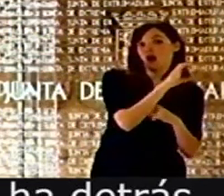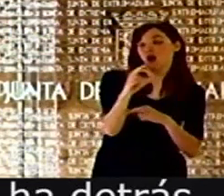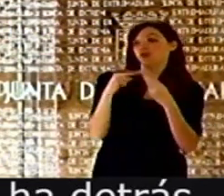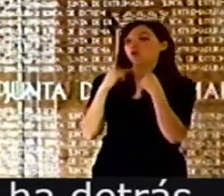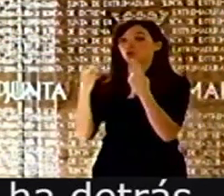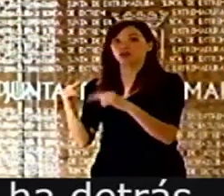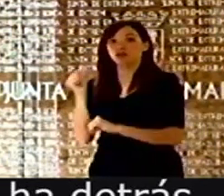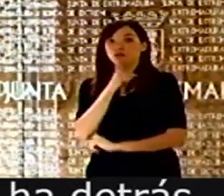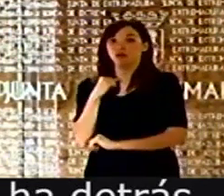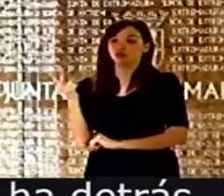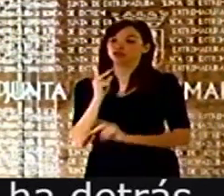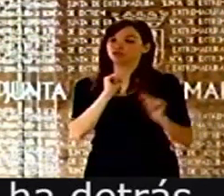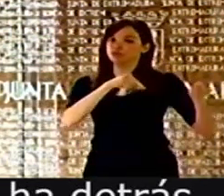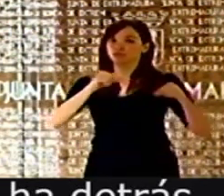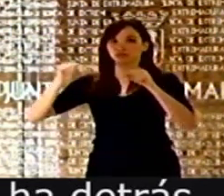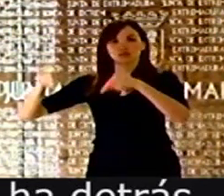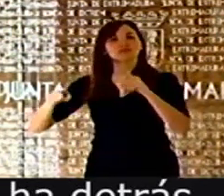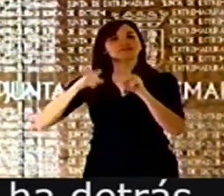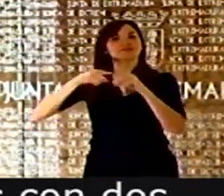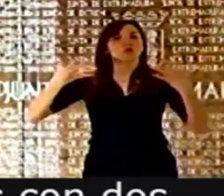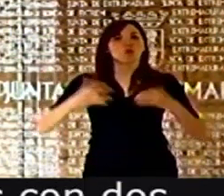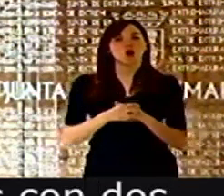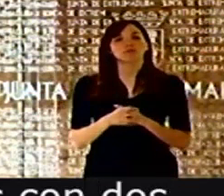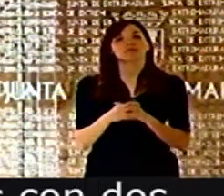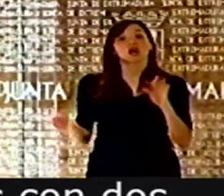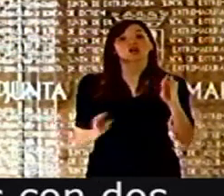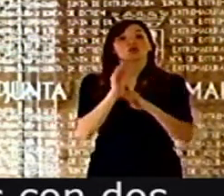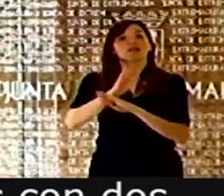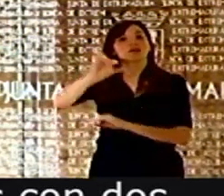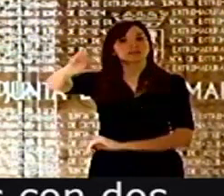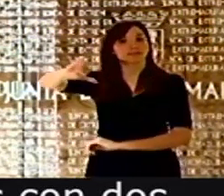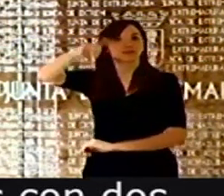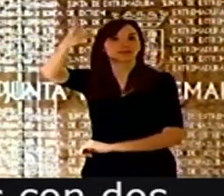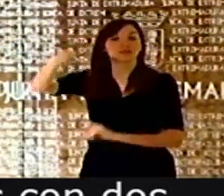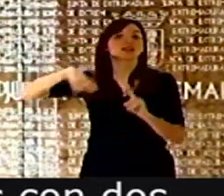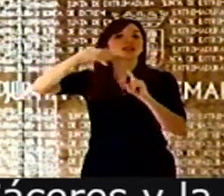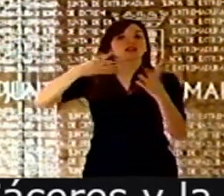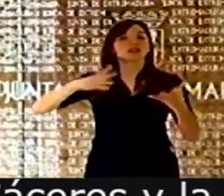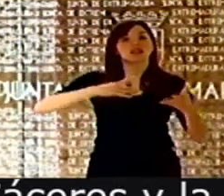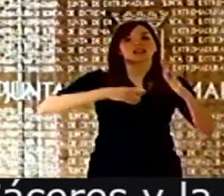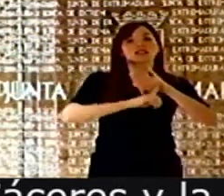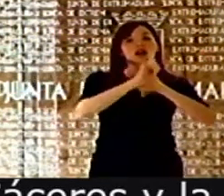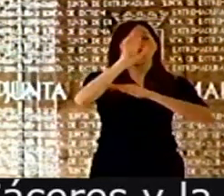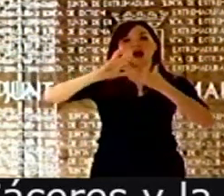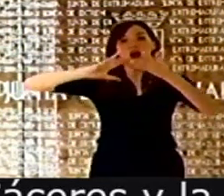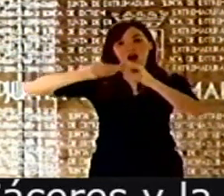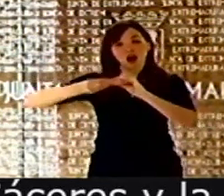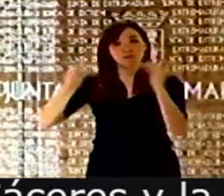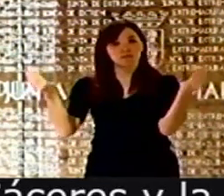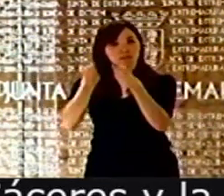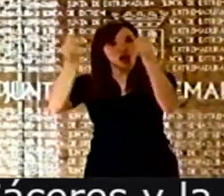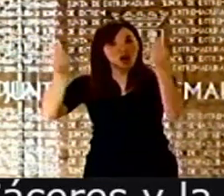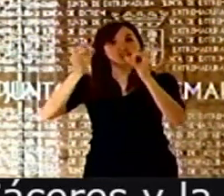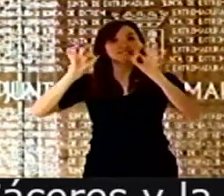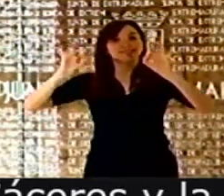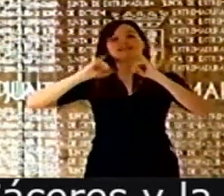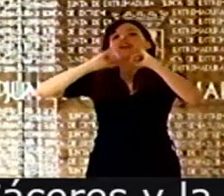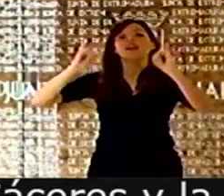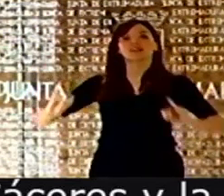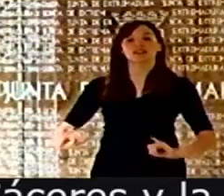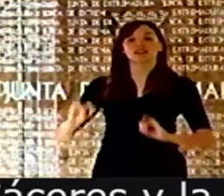la Diputación de Badajoz, para la concesión de subvenciones que garanticen el desarrollo, adaptación y mejora de la infraestructura eléctrica en las